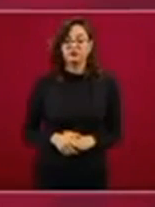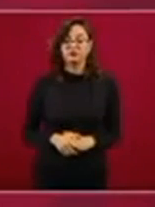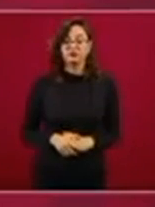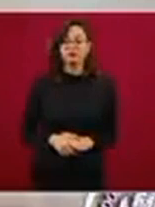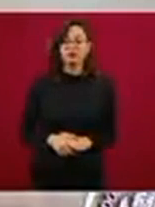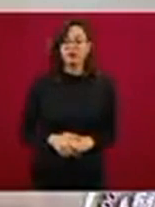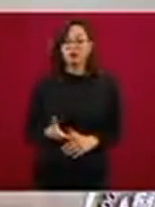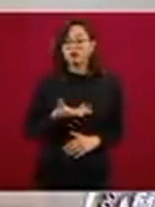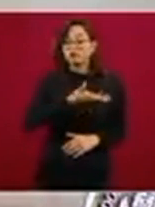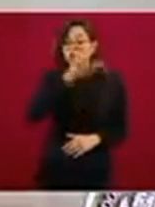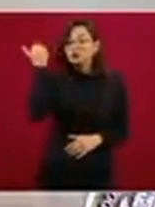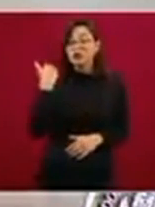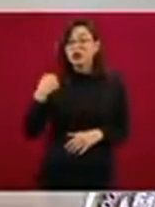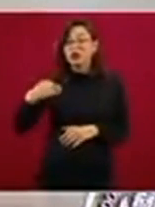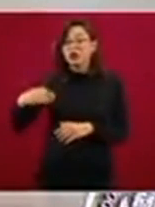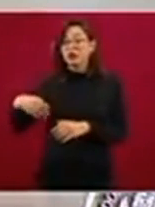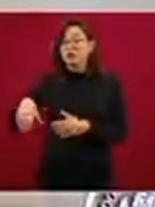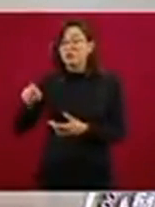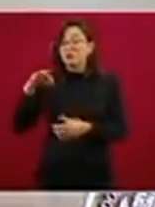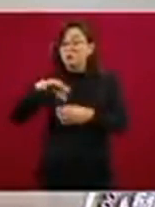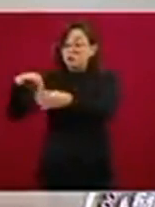si es mayoría simple